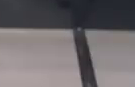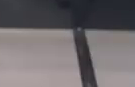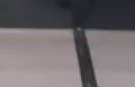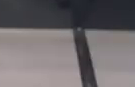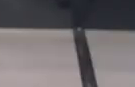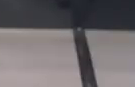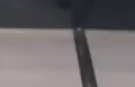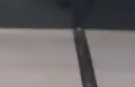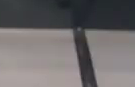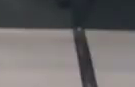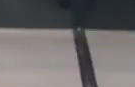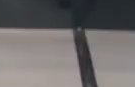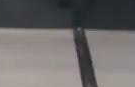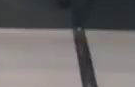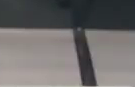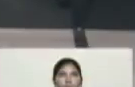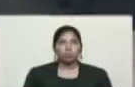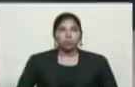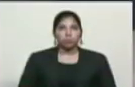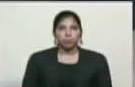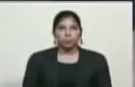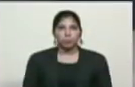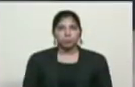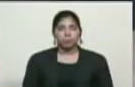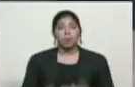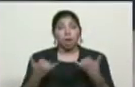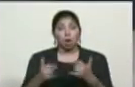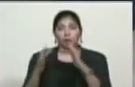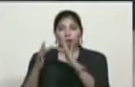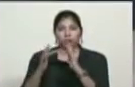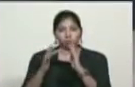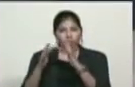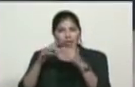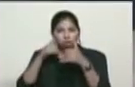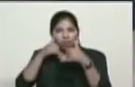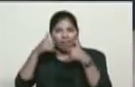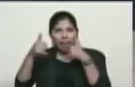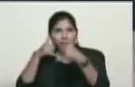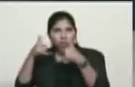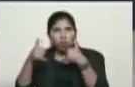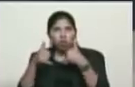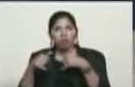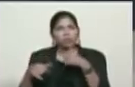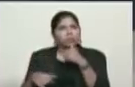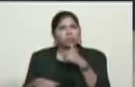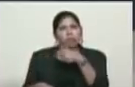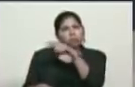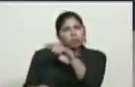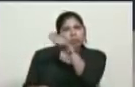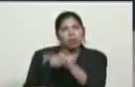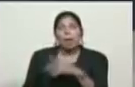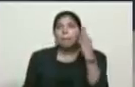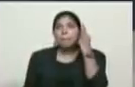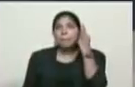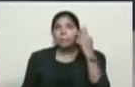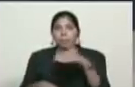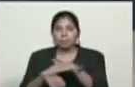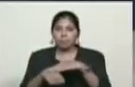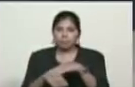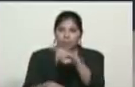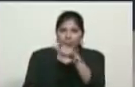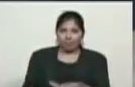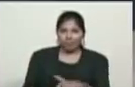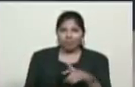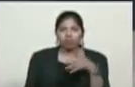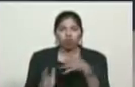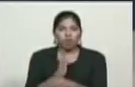amigos televidentes de inmediato establecemos un contacto telefónico con la ministra del poder popular para la atención de las aguas evelyn vázquez que ofrece